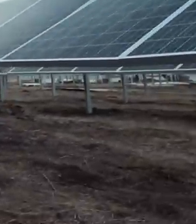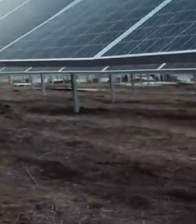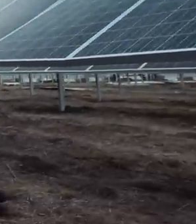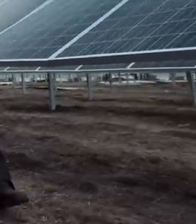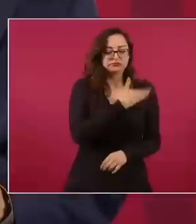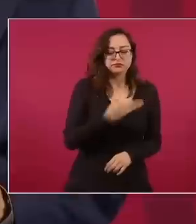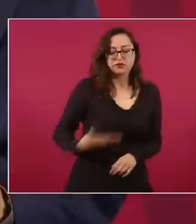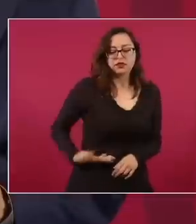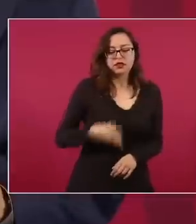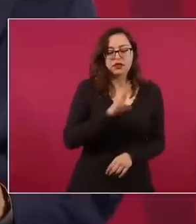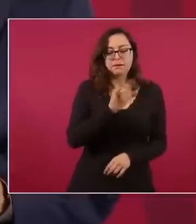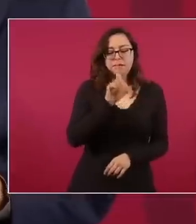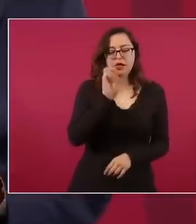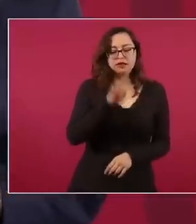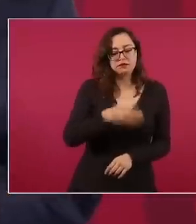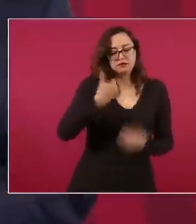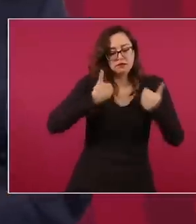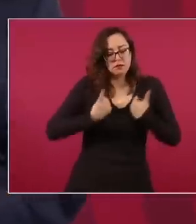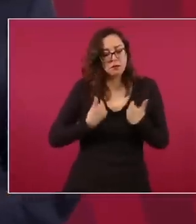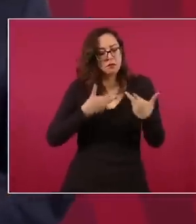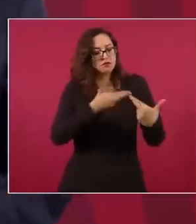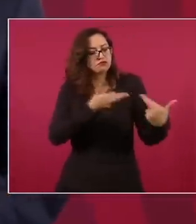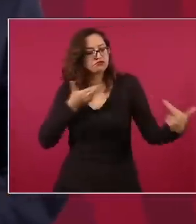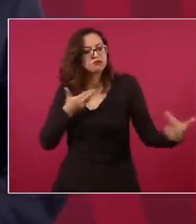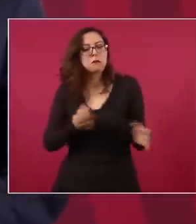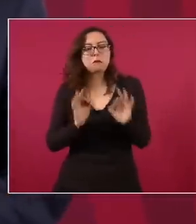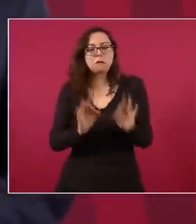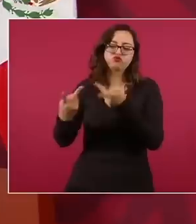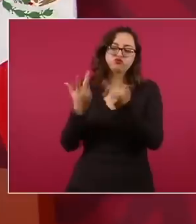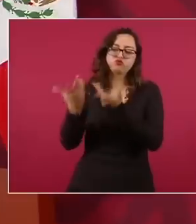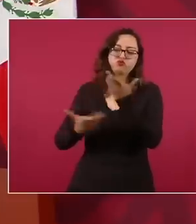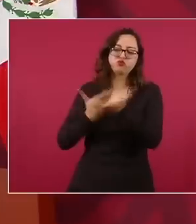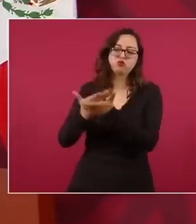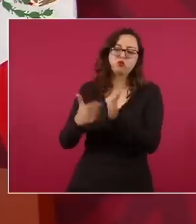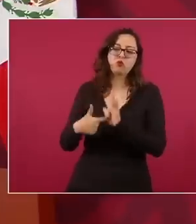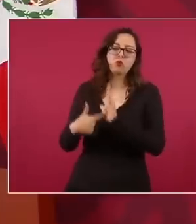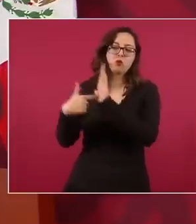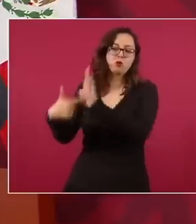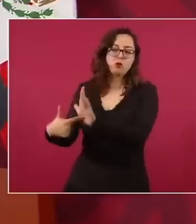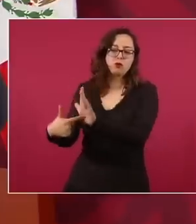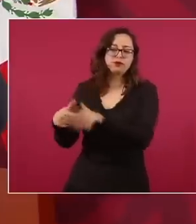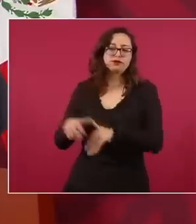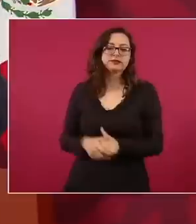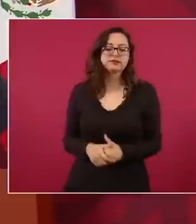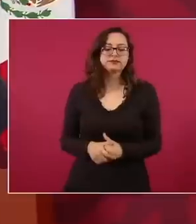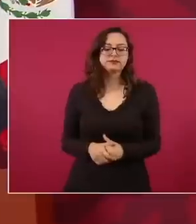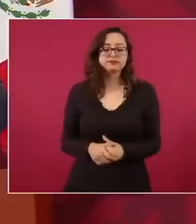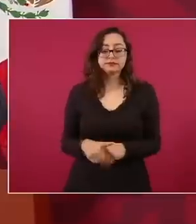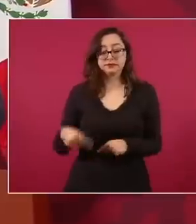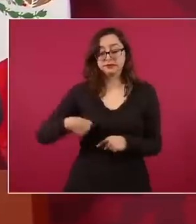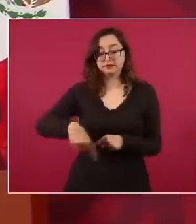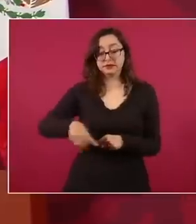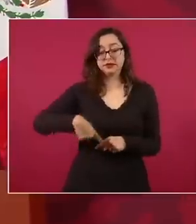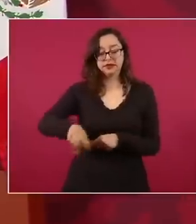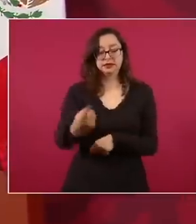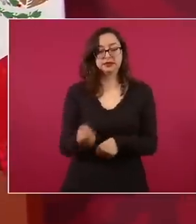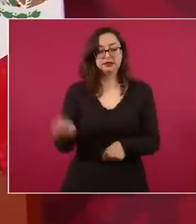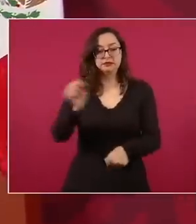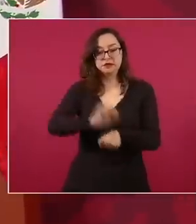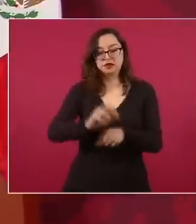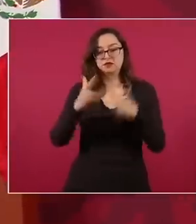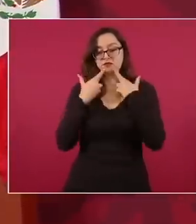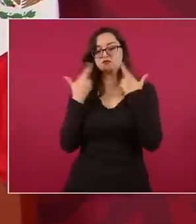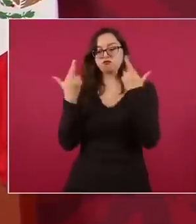Biden, y se acordó eso. Esta semana tengo una reunión, viene